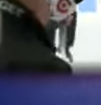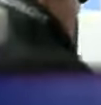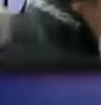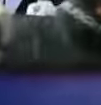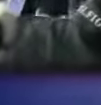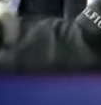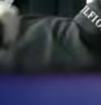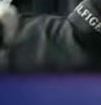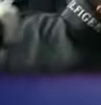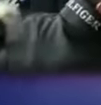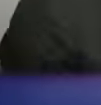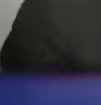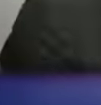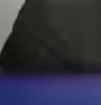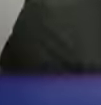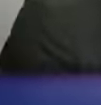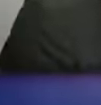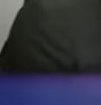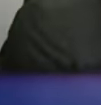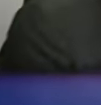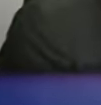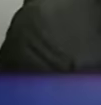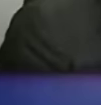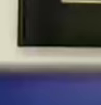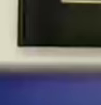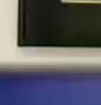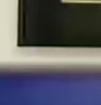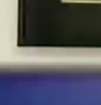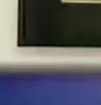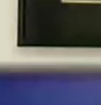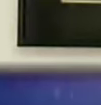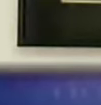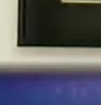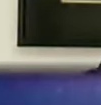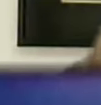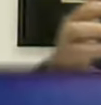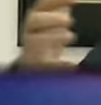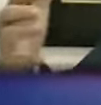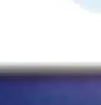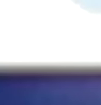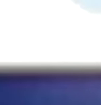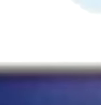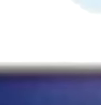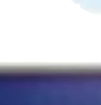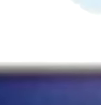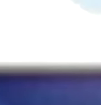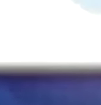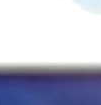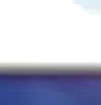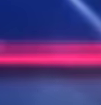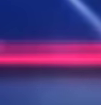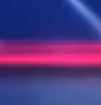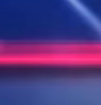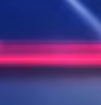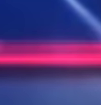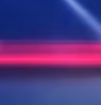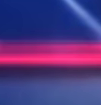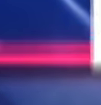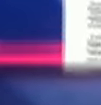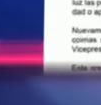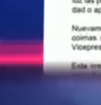juicio político en contra del segundo mandatario Jorge Glass, mientras que la Comisión Anticorrupción y la Izquierda Democrática piden